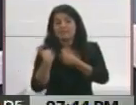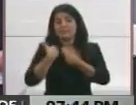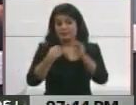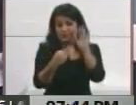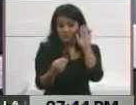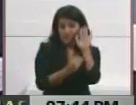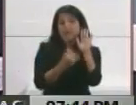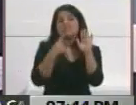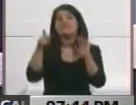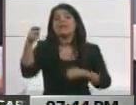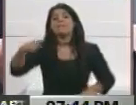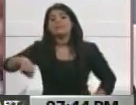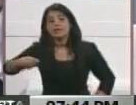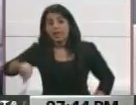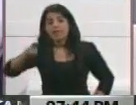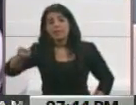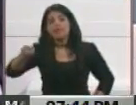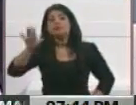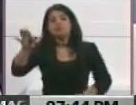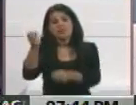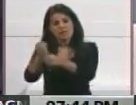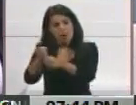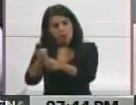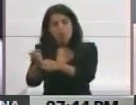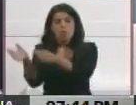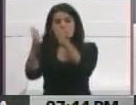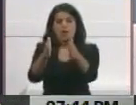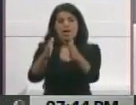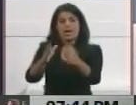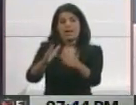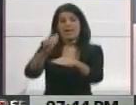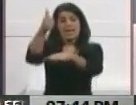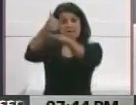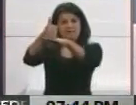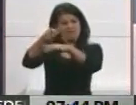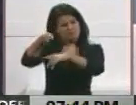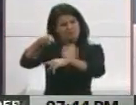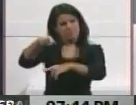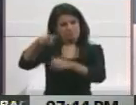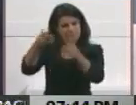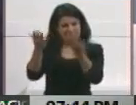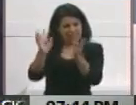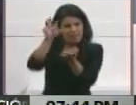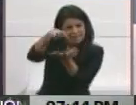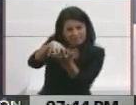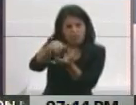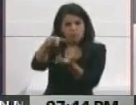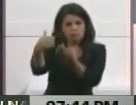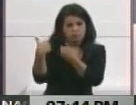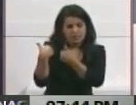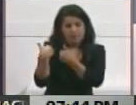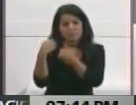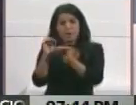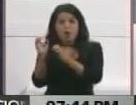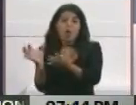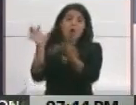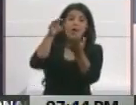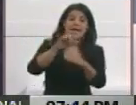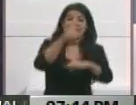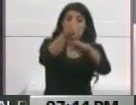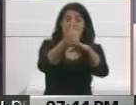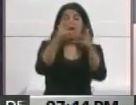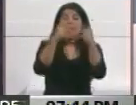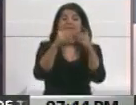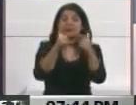del presidente en cuanto presidente del jefe de estado en cuanto jefe de estado del jefe de la Administración pública y